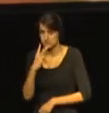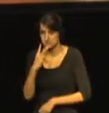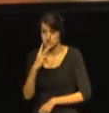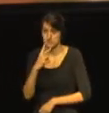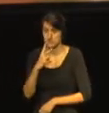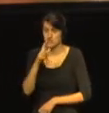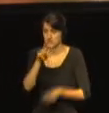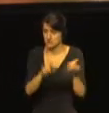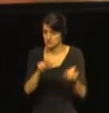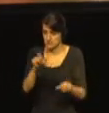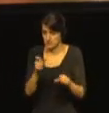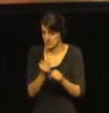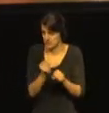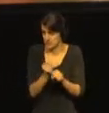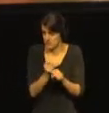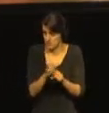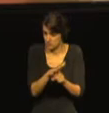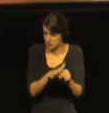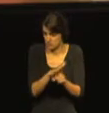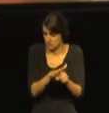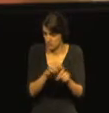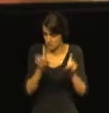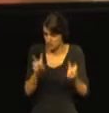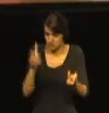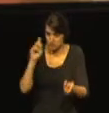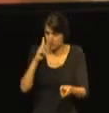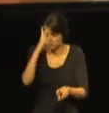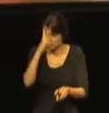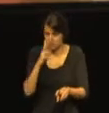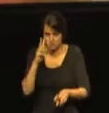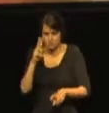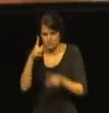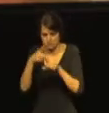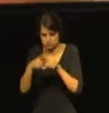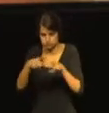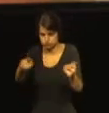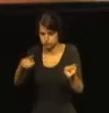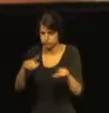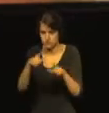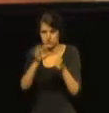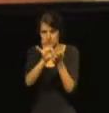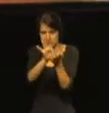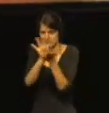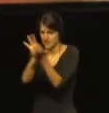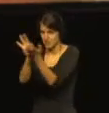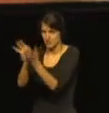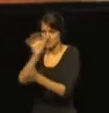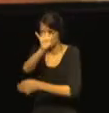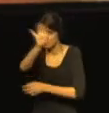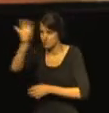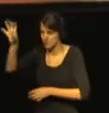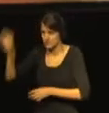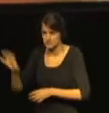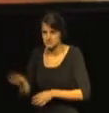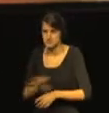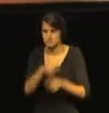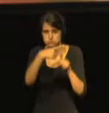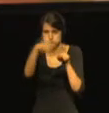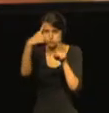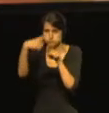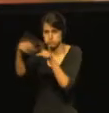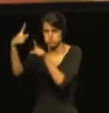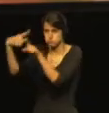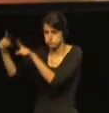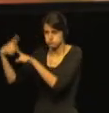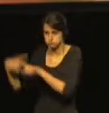gran diferencia en los servicios que se prestan a las personas sordociegas en todos los países europeos.